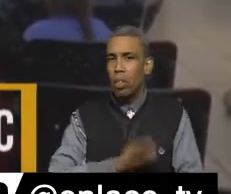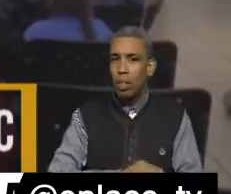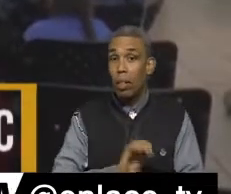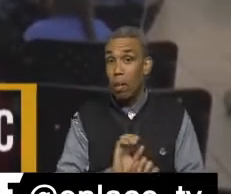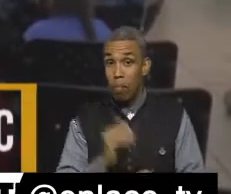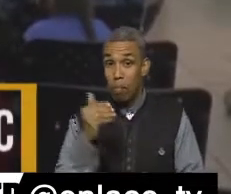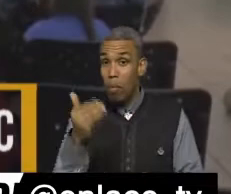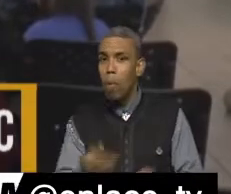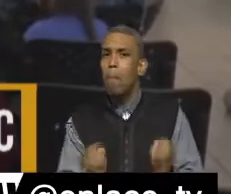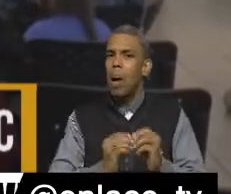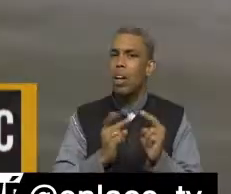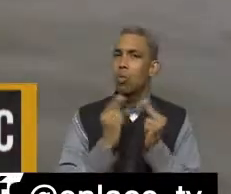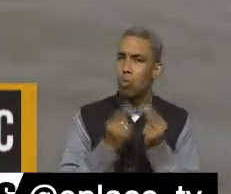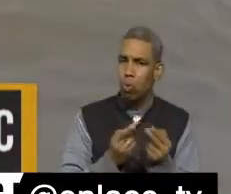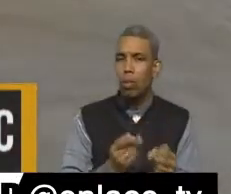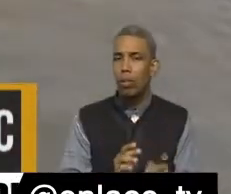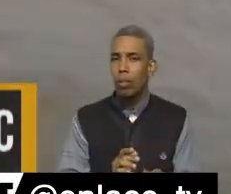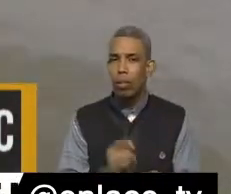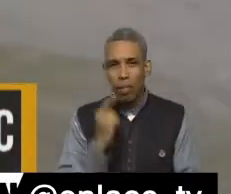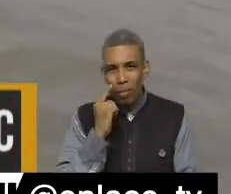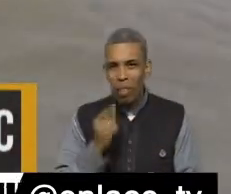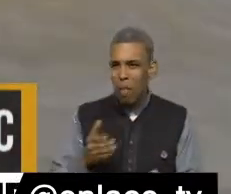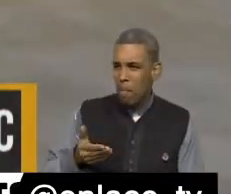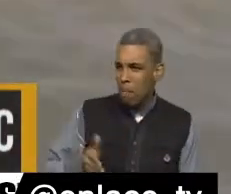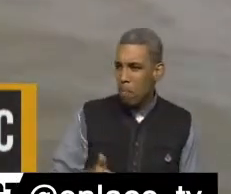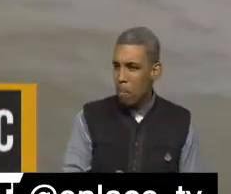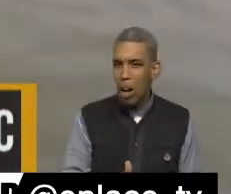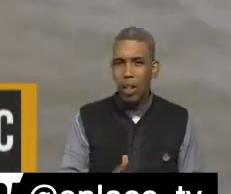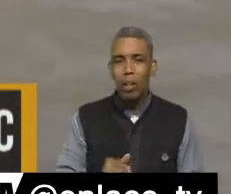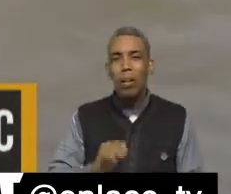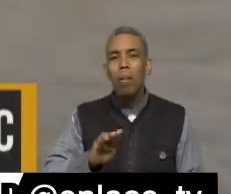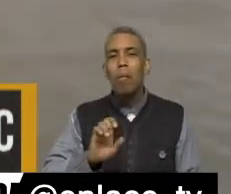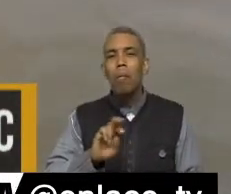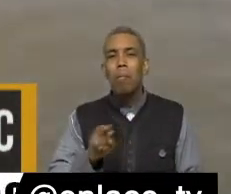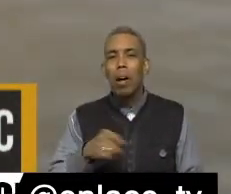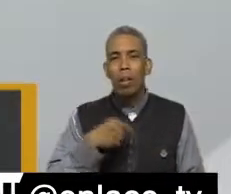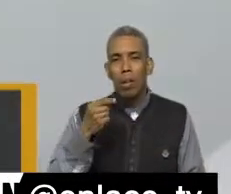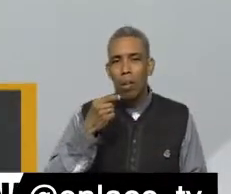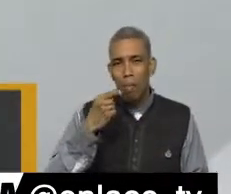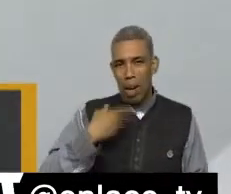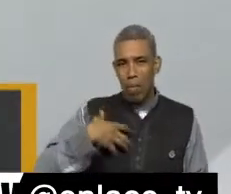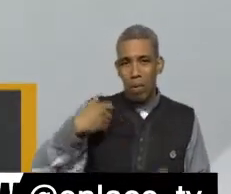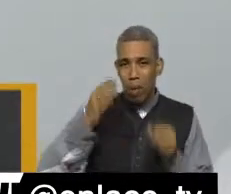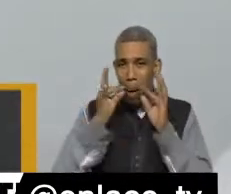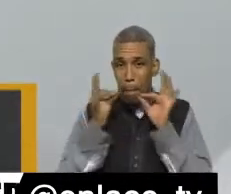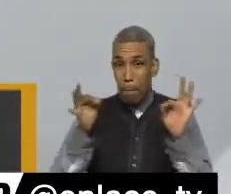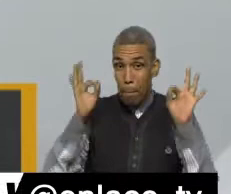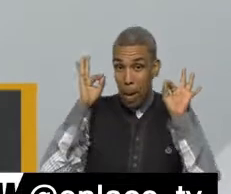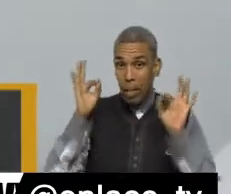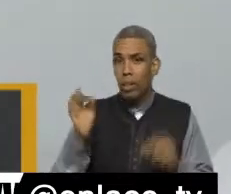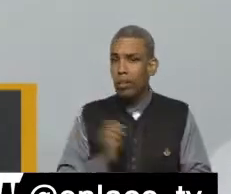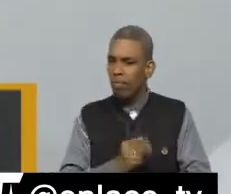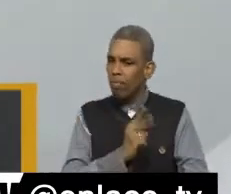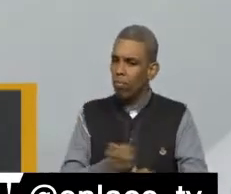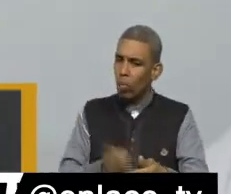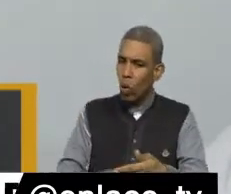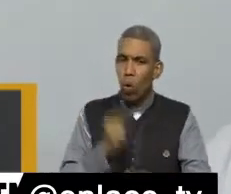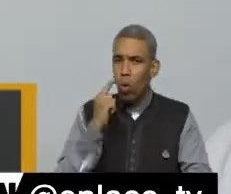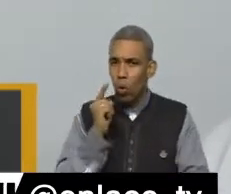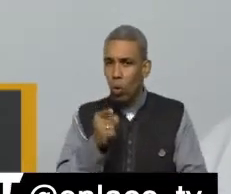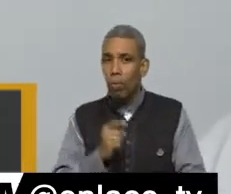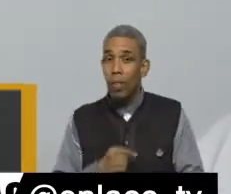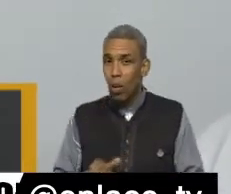tienen como fin la veda concertada de Bagre Rayado y Boca Chico del próximo año. El cuidado de los humedales, la